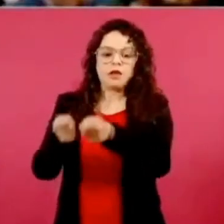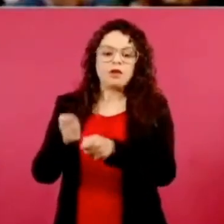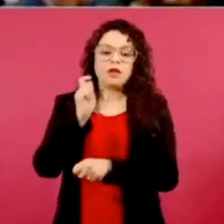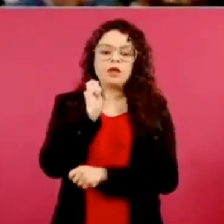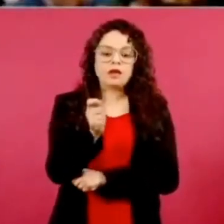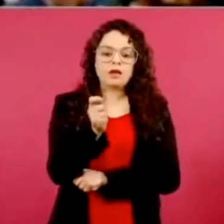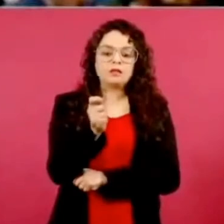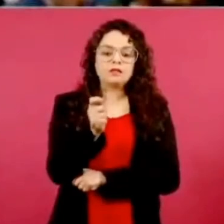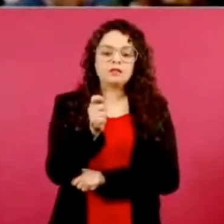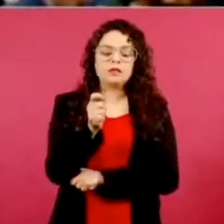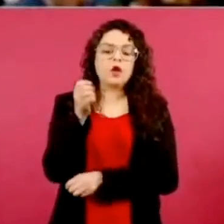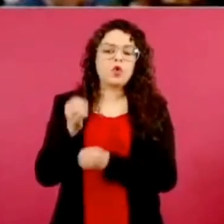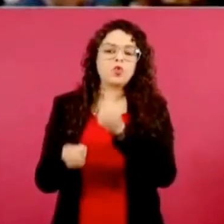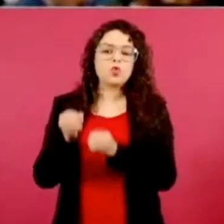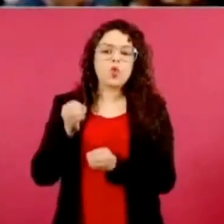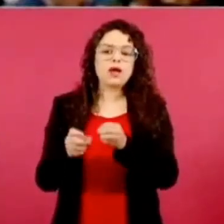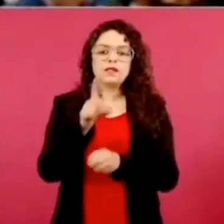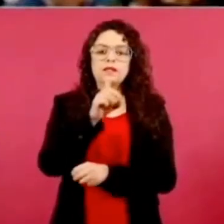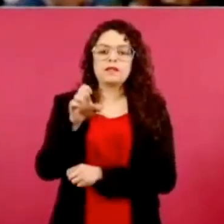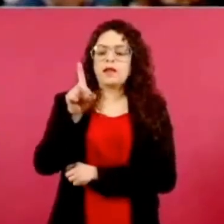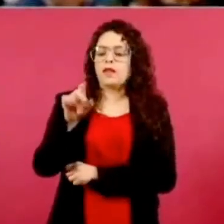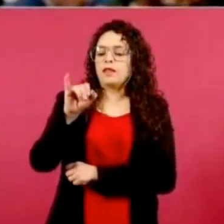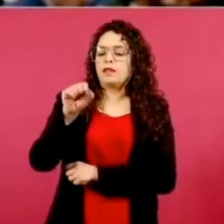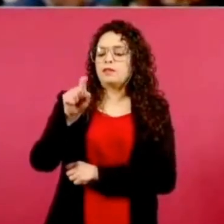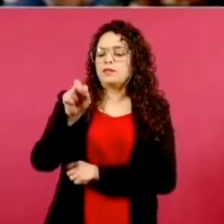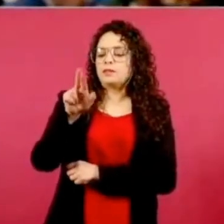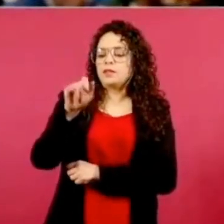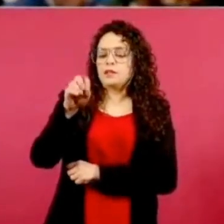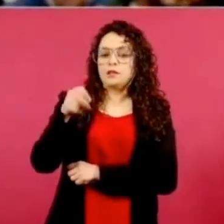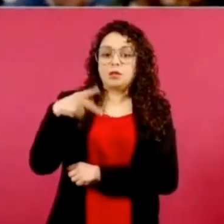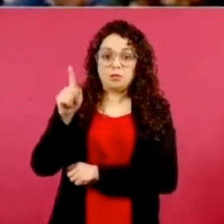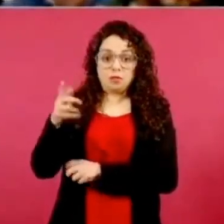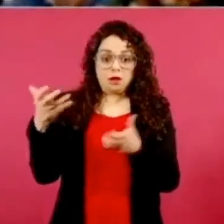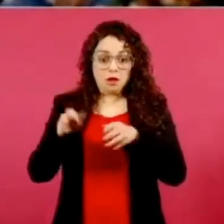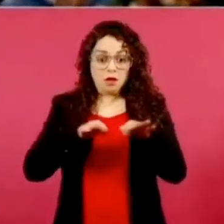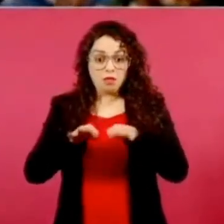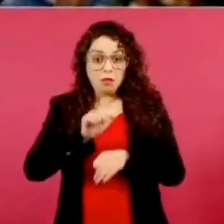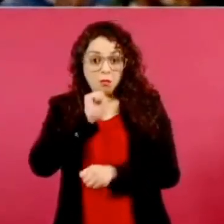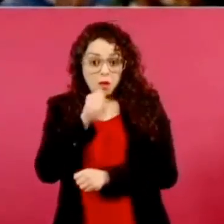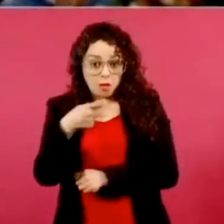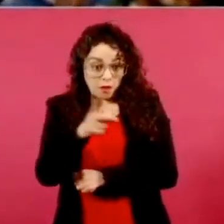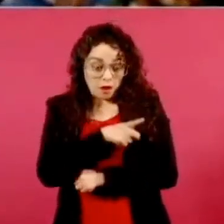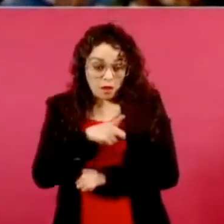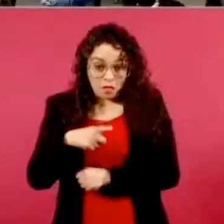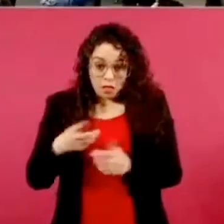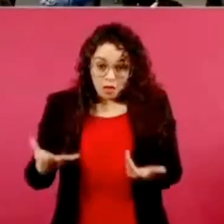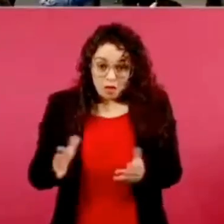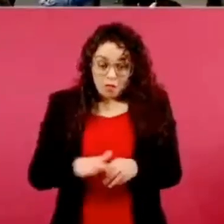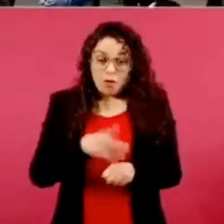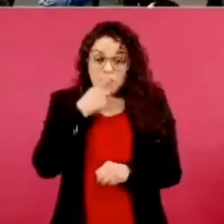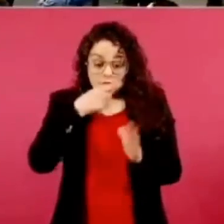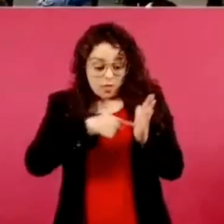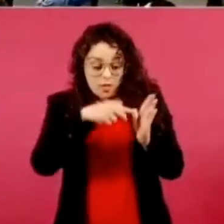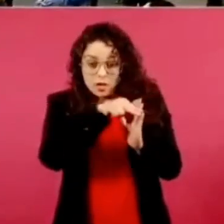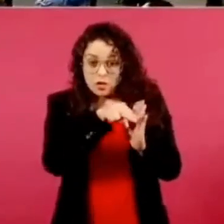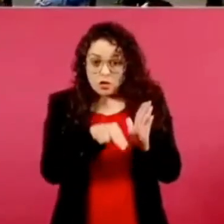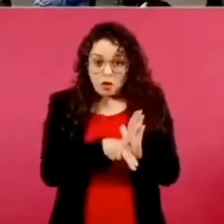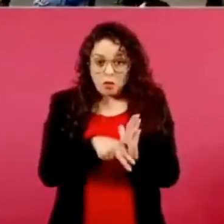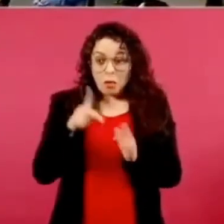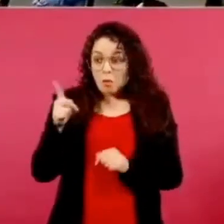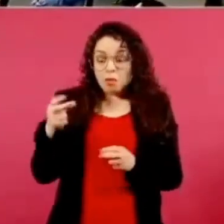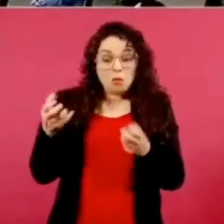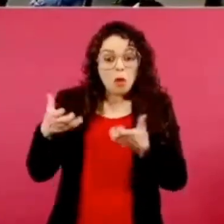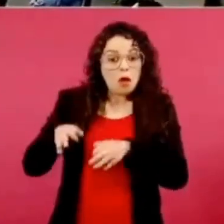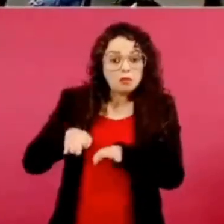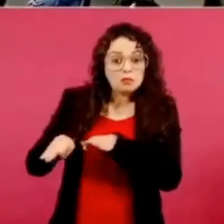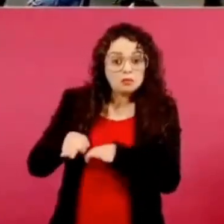de juez de distrito de competencia, el cual pues nunca lo ha ejercido y debería de ejercerlo porque así es la normativa, pero pues le dicen que